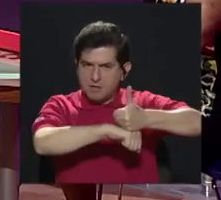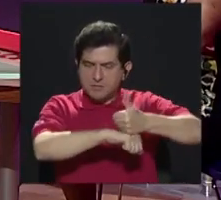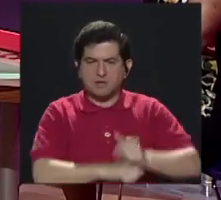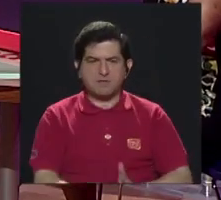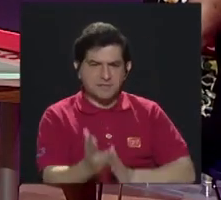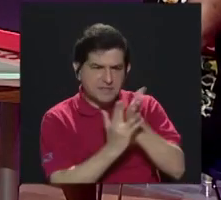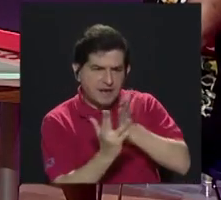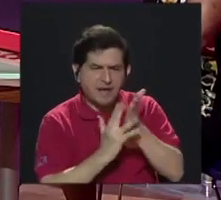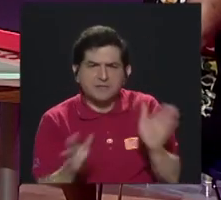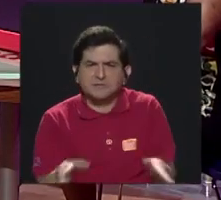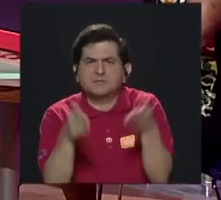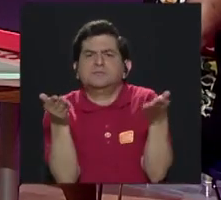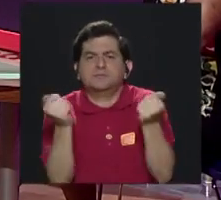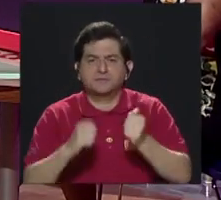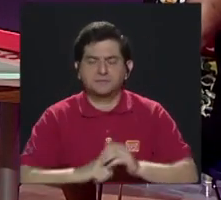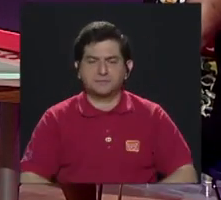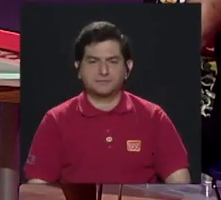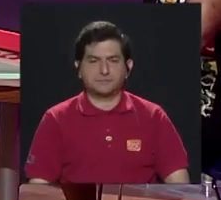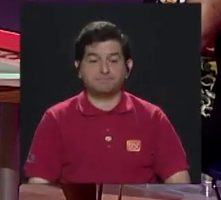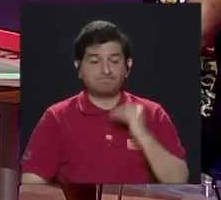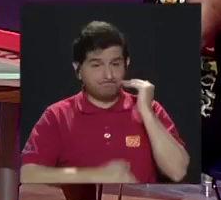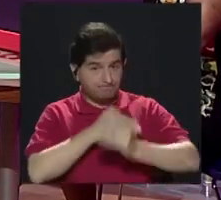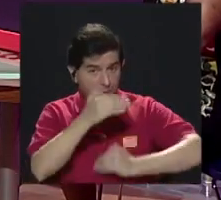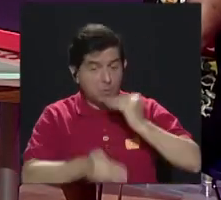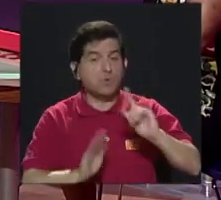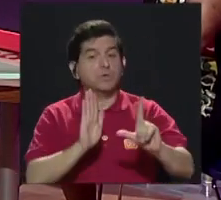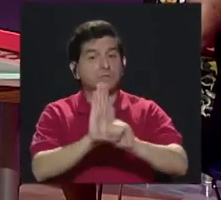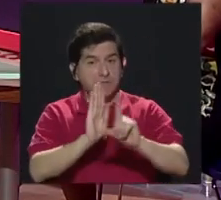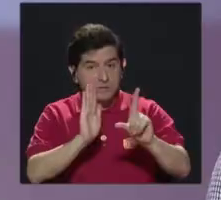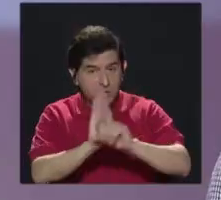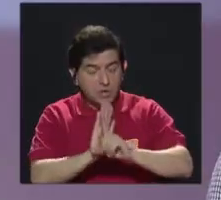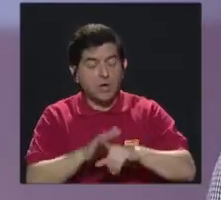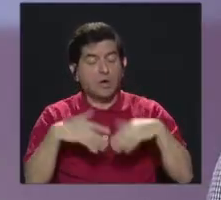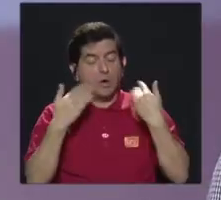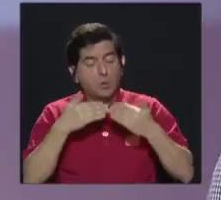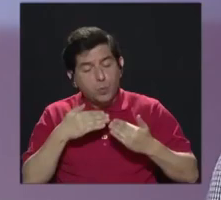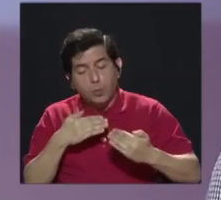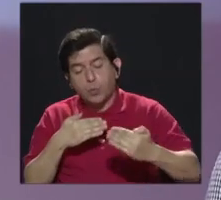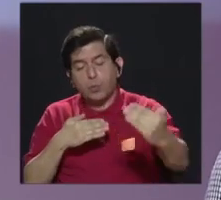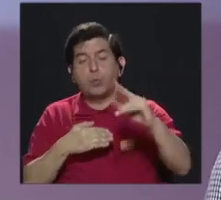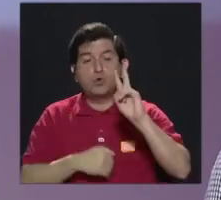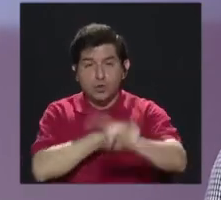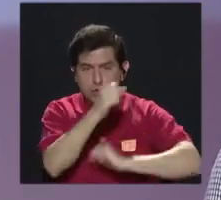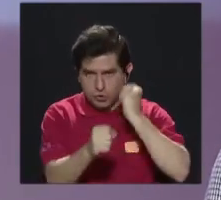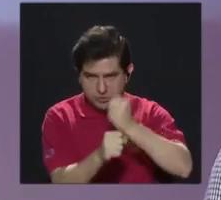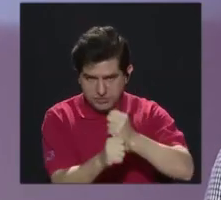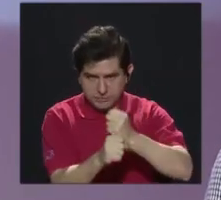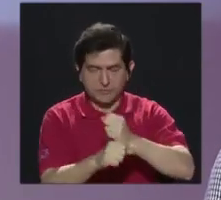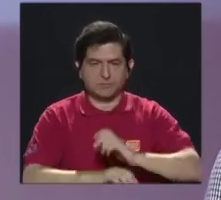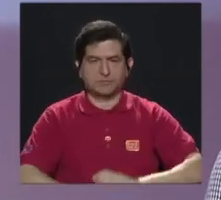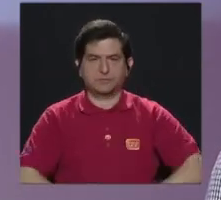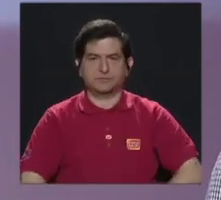el acceso a este derecho? Uh-huh. Bueno, fue un proceso legal bastante largo porque duró 2 años.